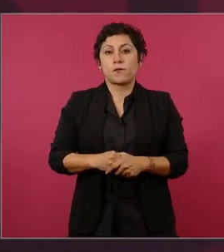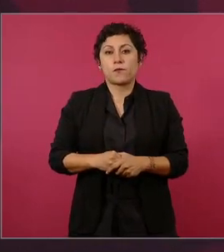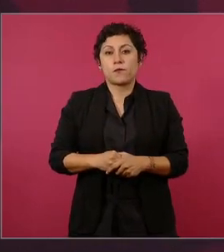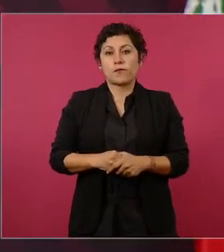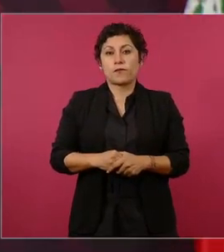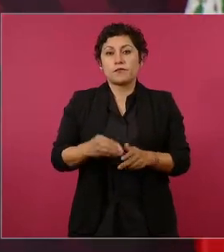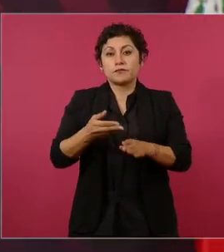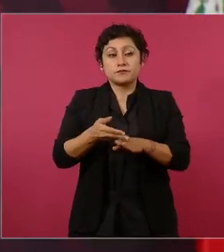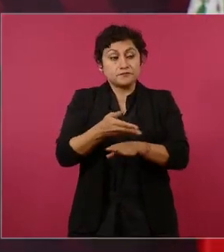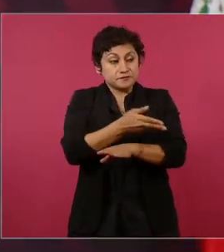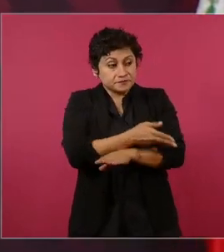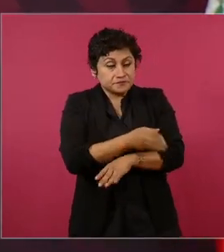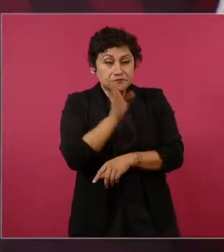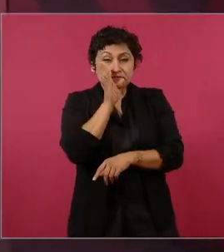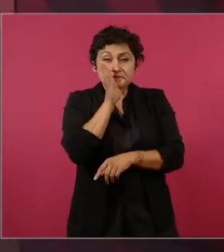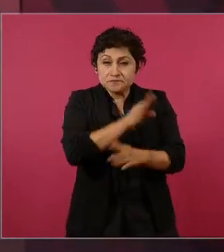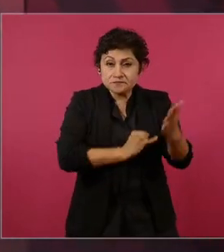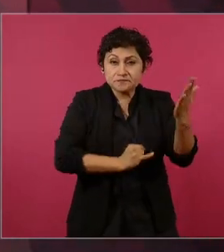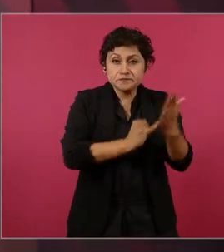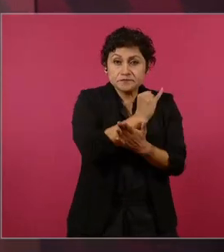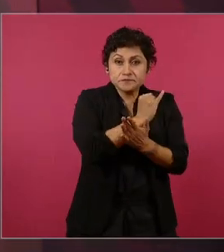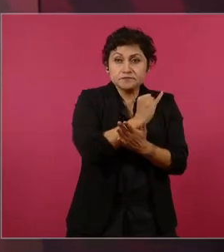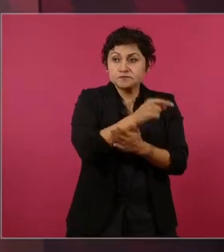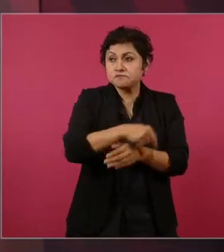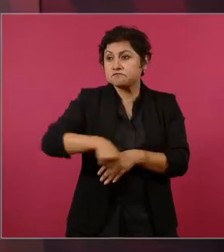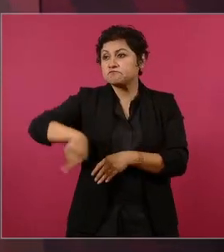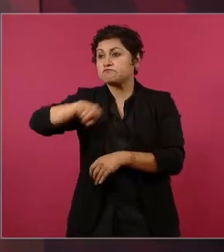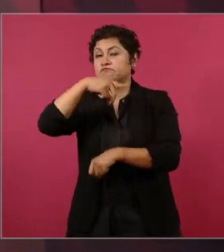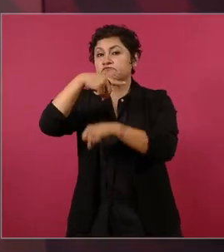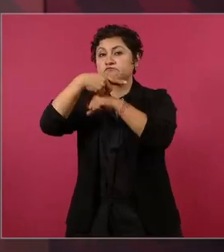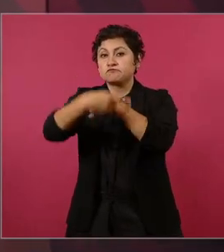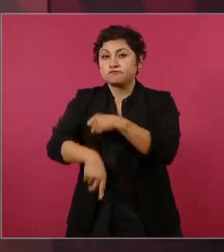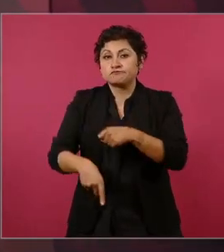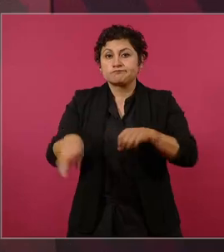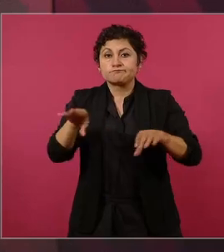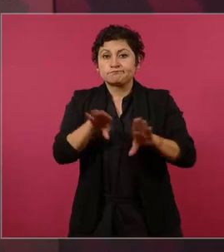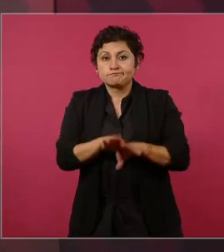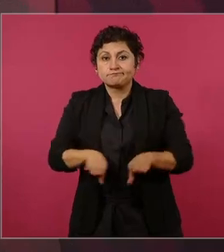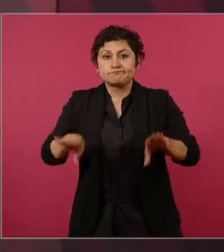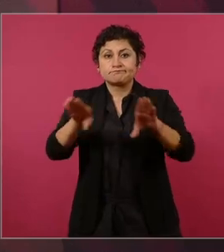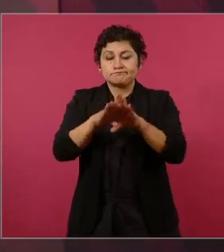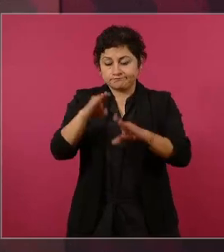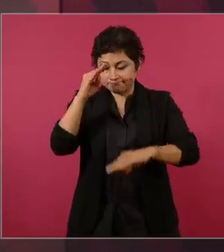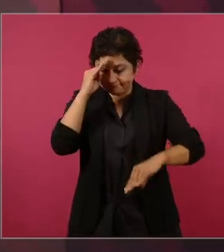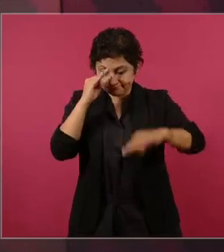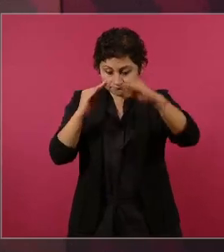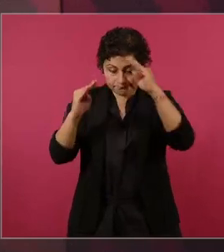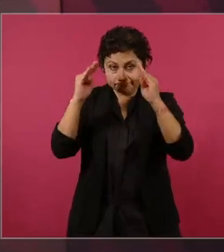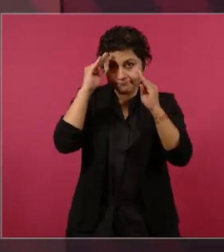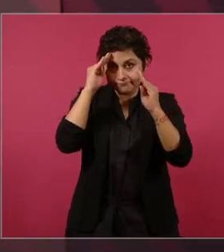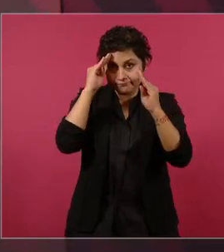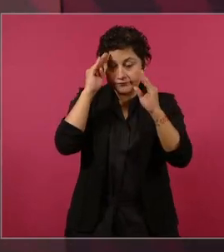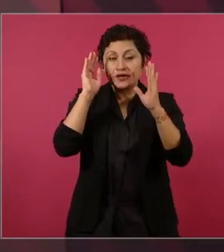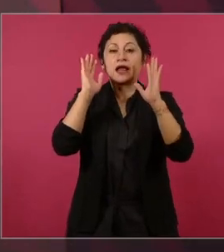reparar el daño? Ya conseguimos cómo hacerlo. Siguen las